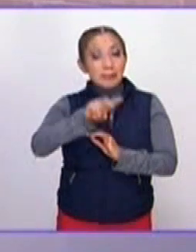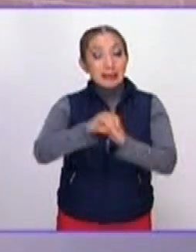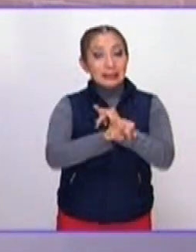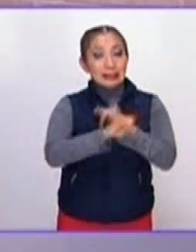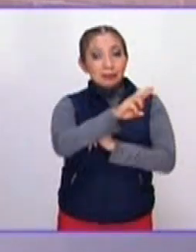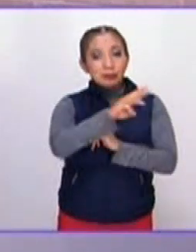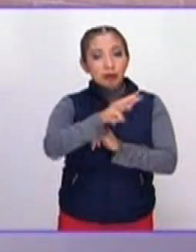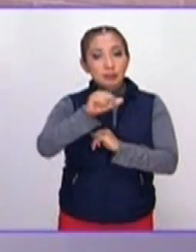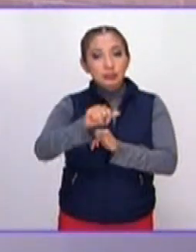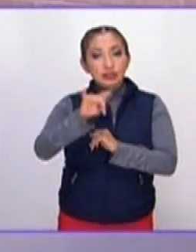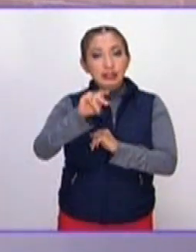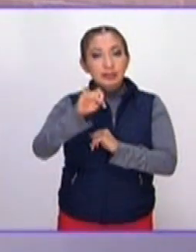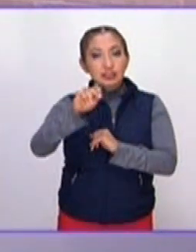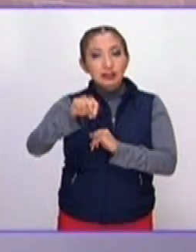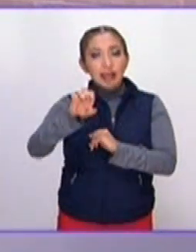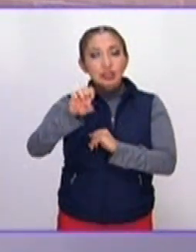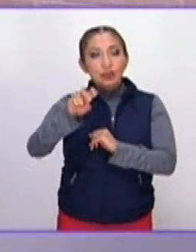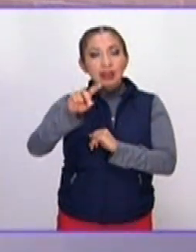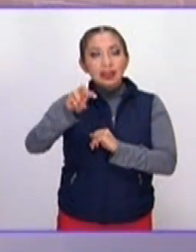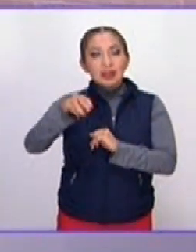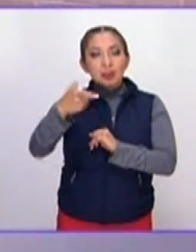nuestra página